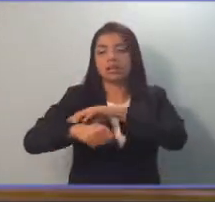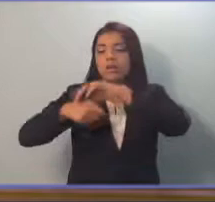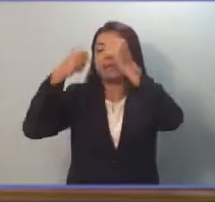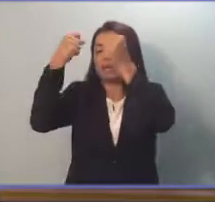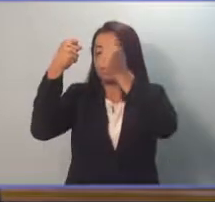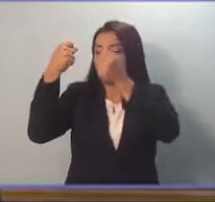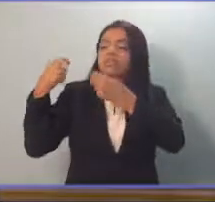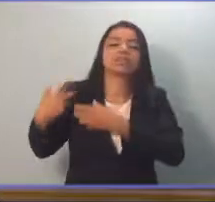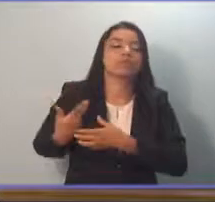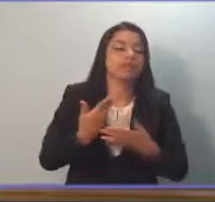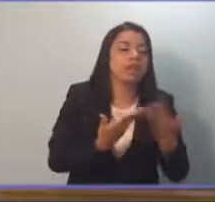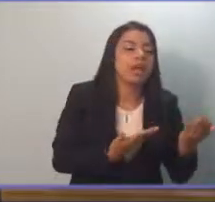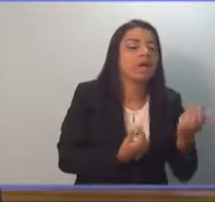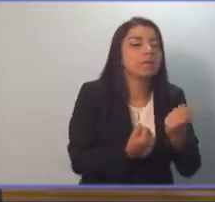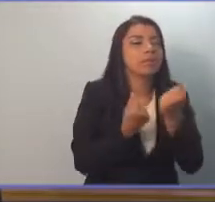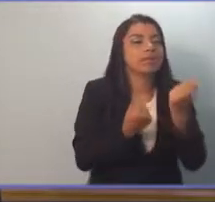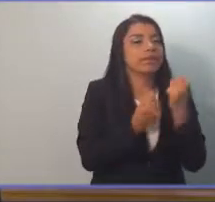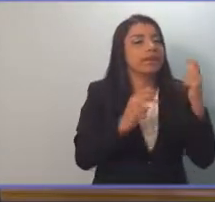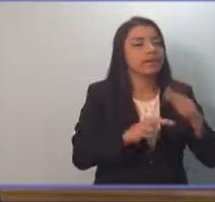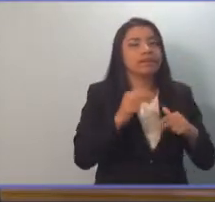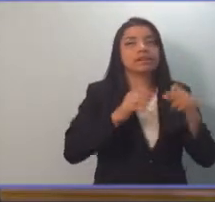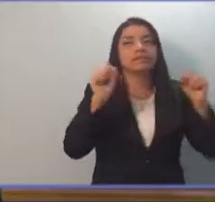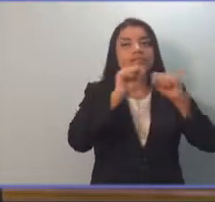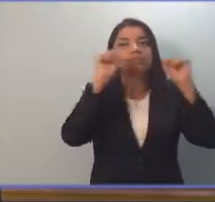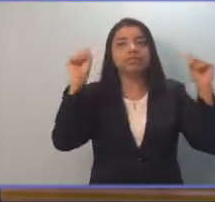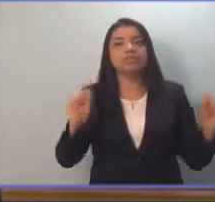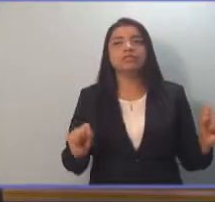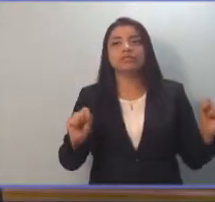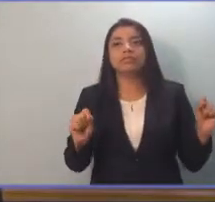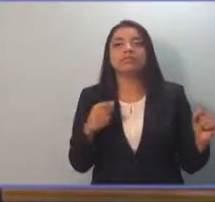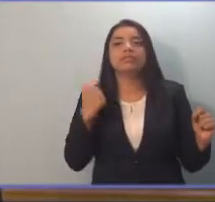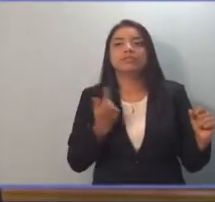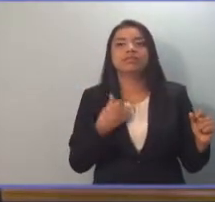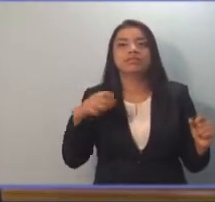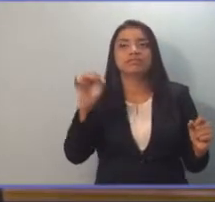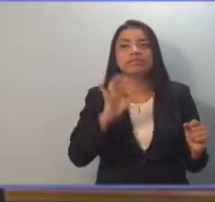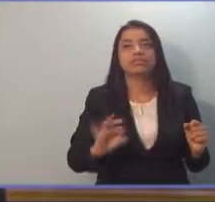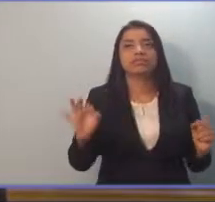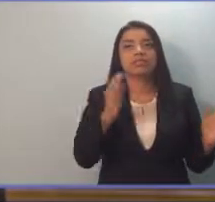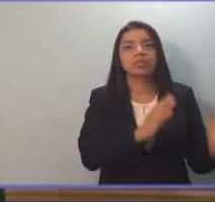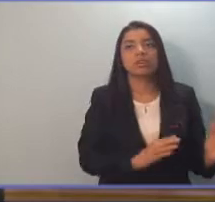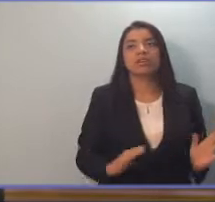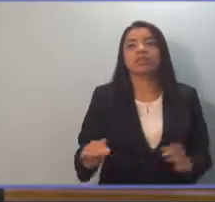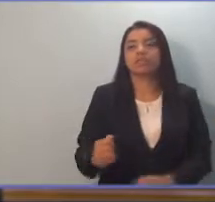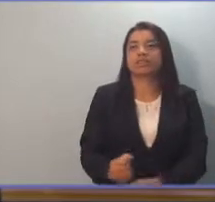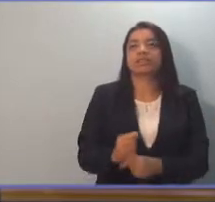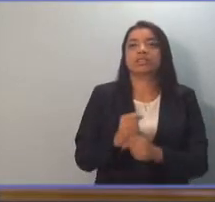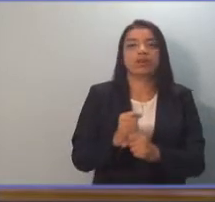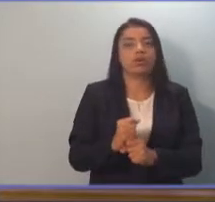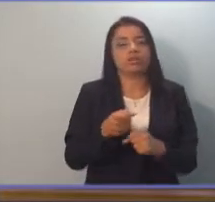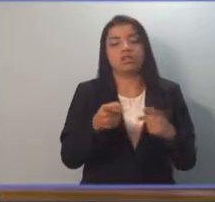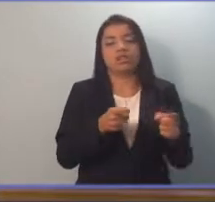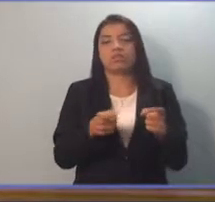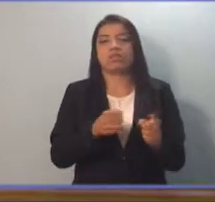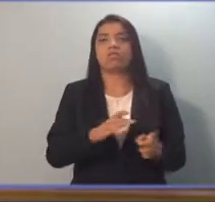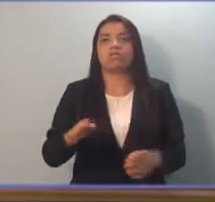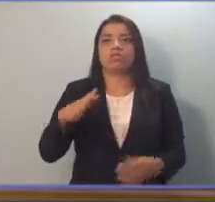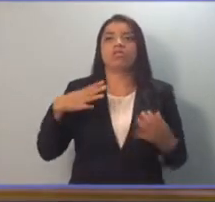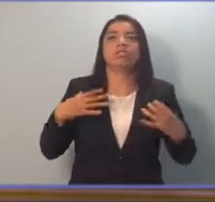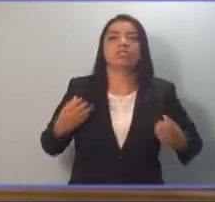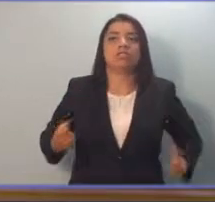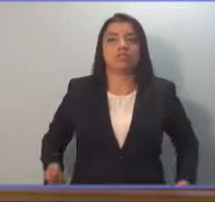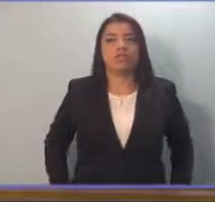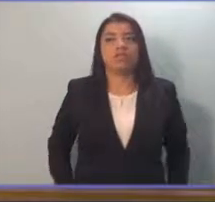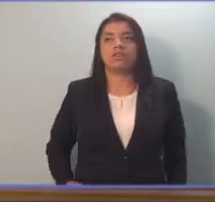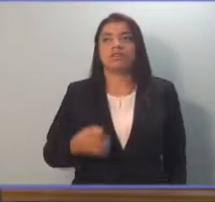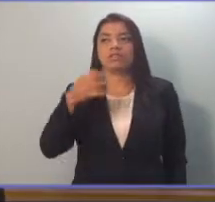por mejorar las condiciones en el sistema, manteniendo el orden, seguridad y control que le corresponde al Estado a